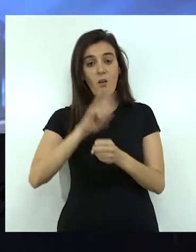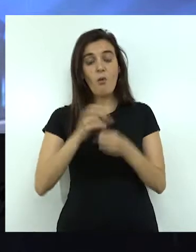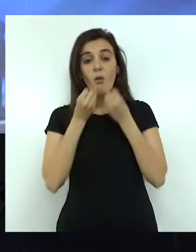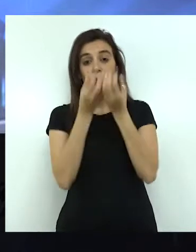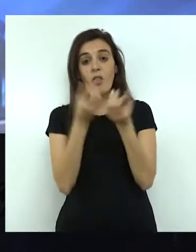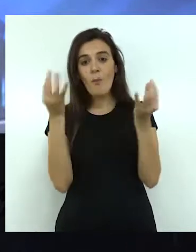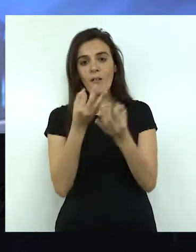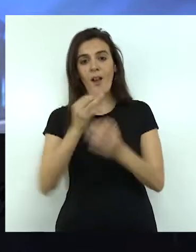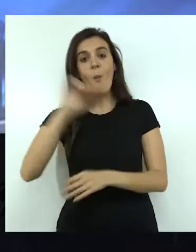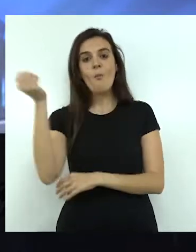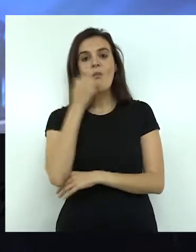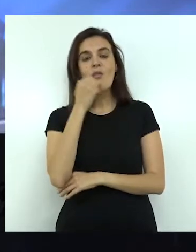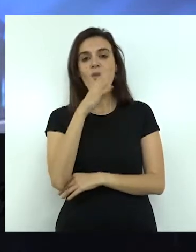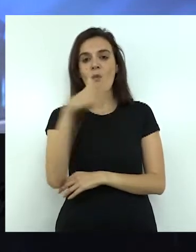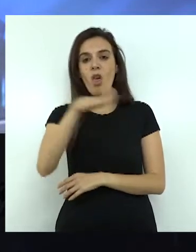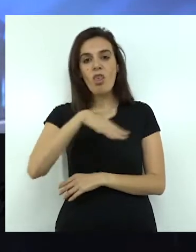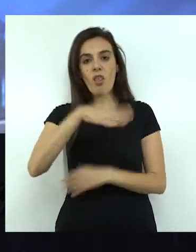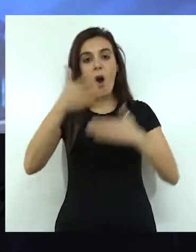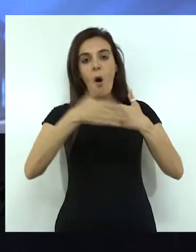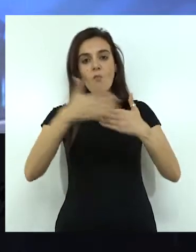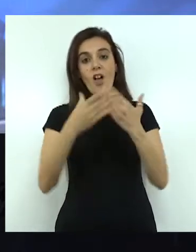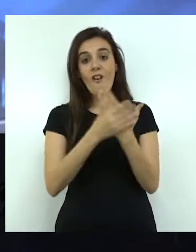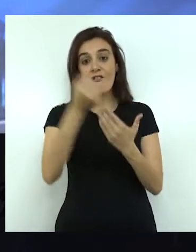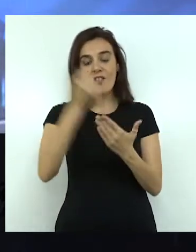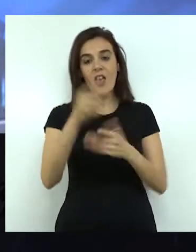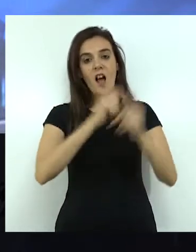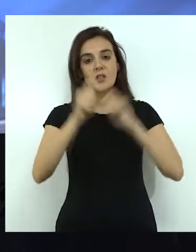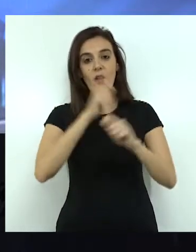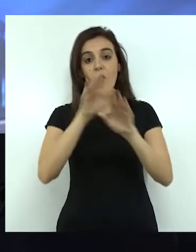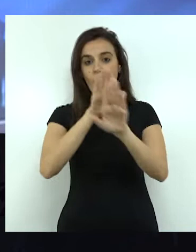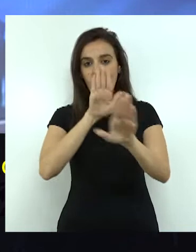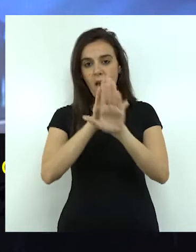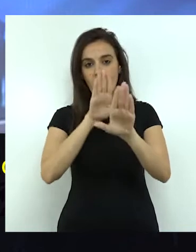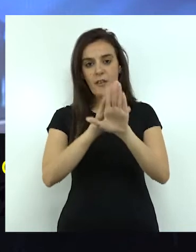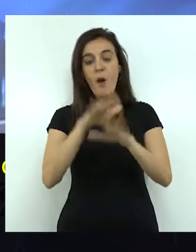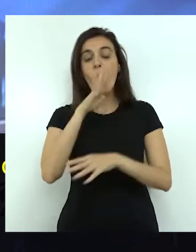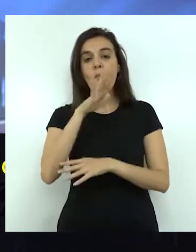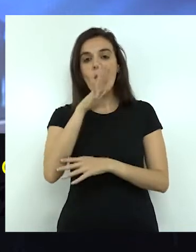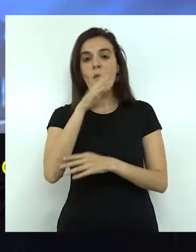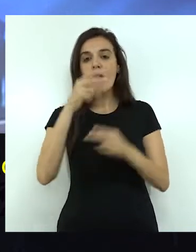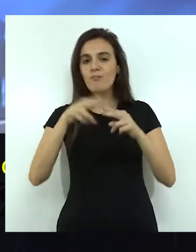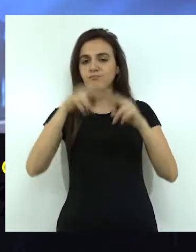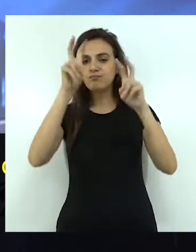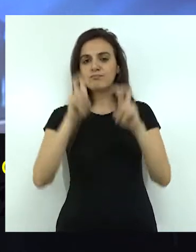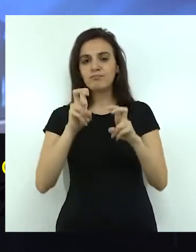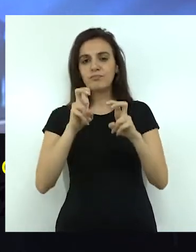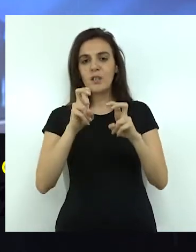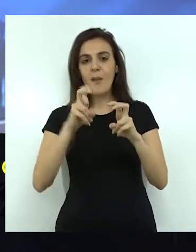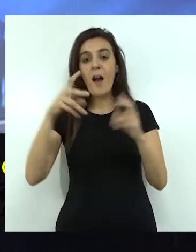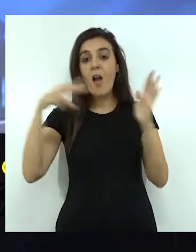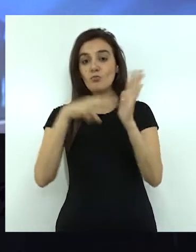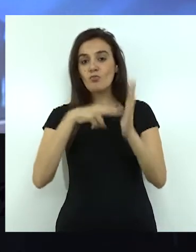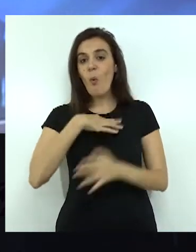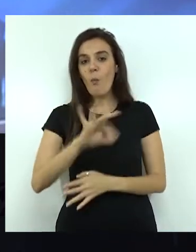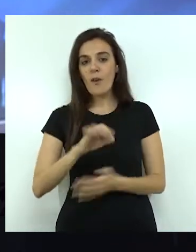y les contábamos la protesta que tuvo lugar a las puertas de la federación provincial de asociaciones de vecinos a cuentas de la política de contratación de esta